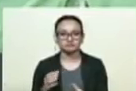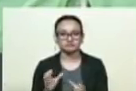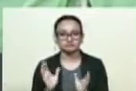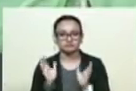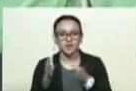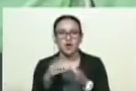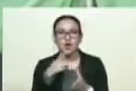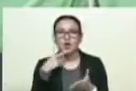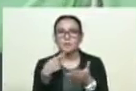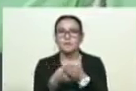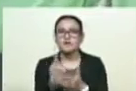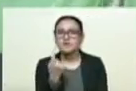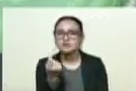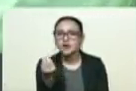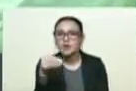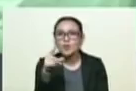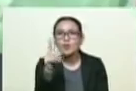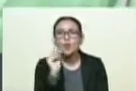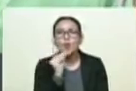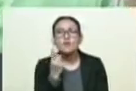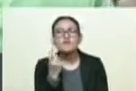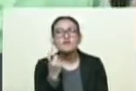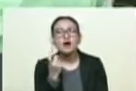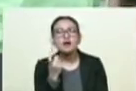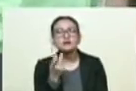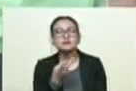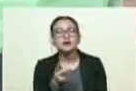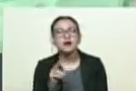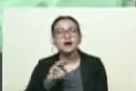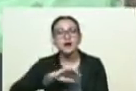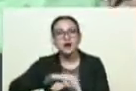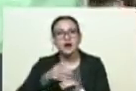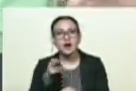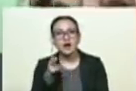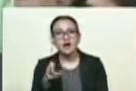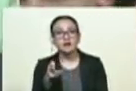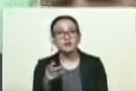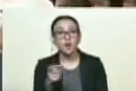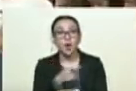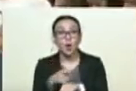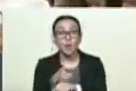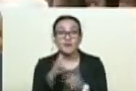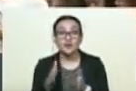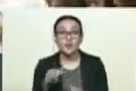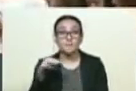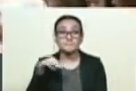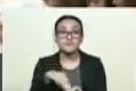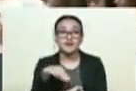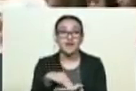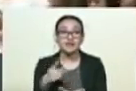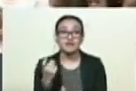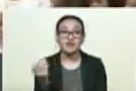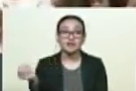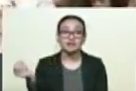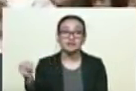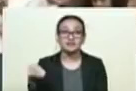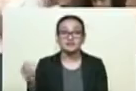aquí falta un joven, ¿vale? Vamos a invitar a Héctor Rodríguez, gobernador de Miranda.